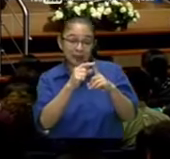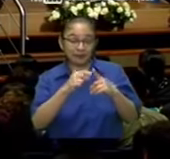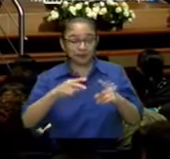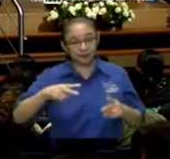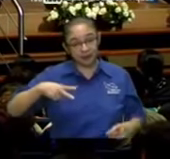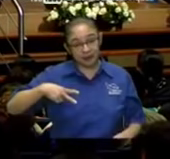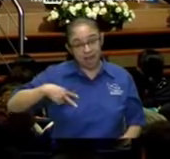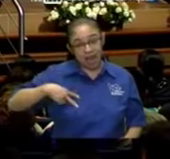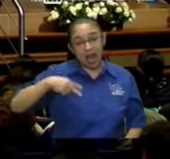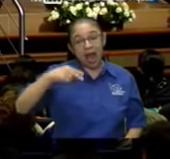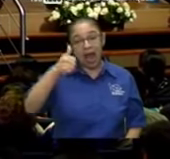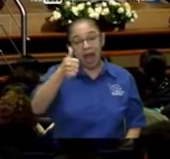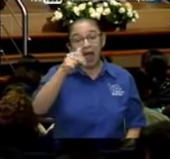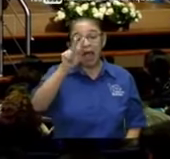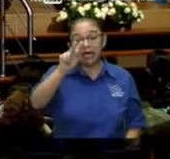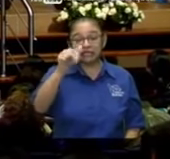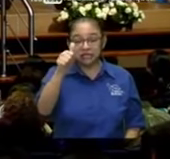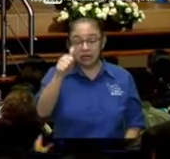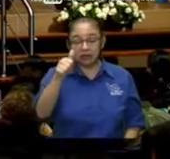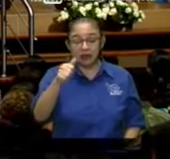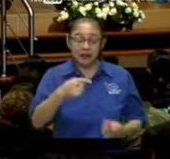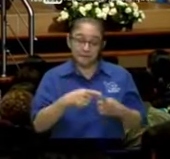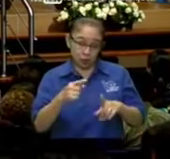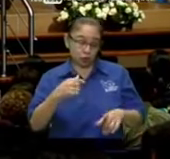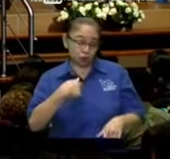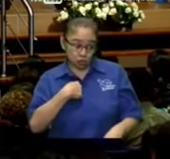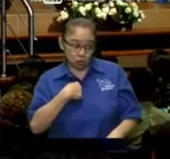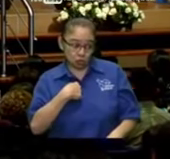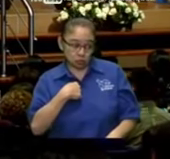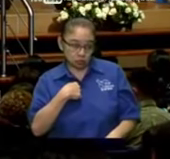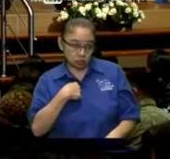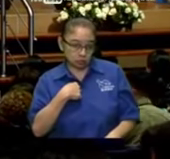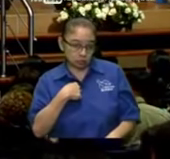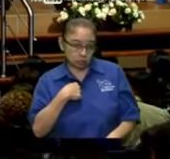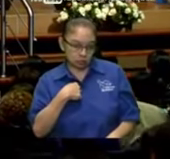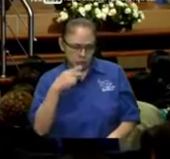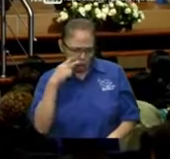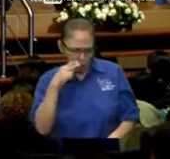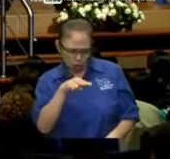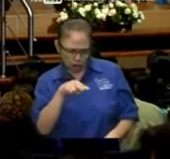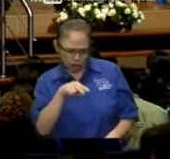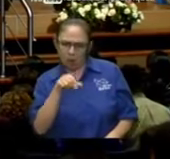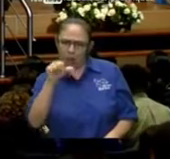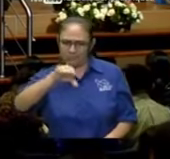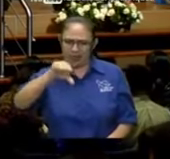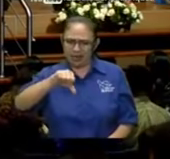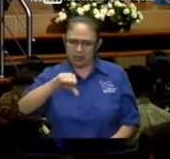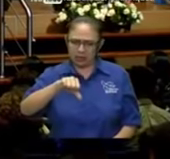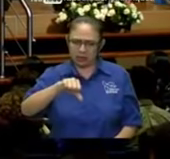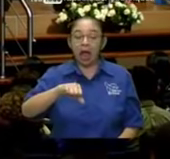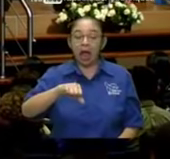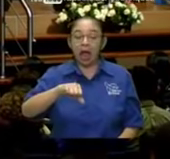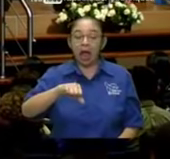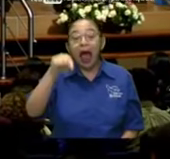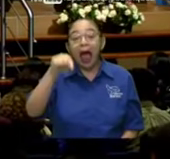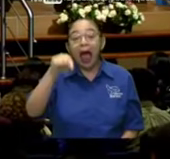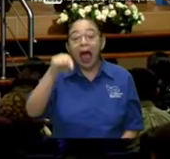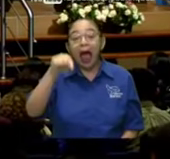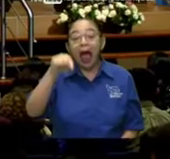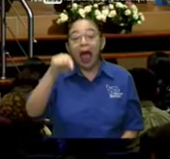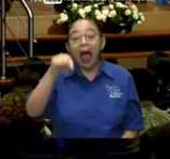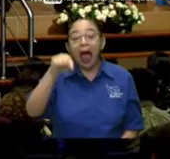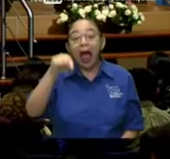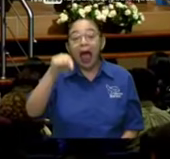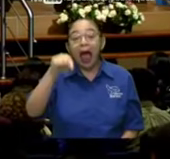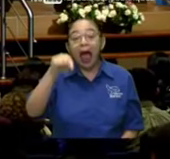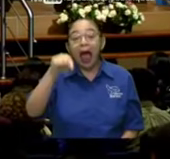escrita. Pero como tengo un prejuicio, voy a percibir mal. Y aunque lo esté leyendo y ahí diga haya,